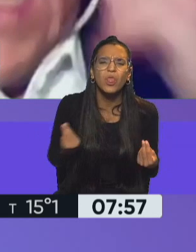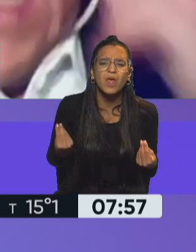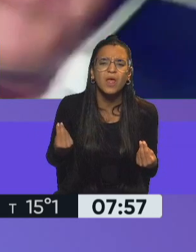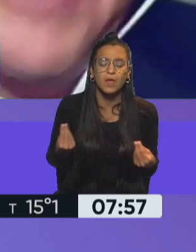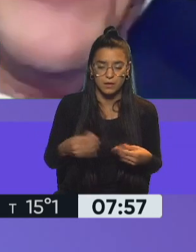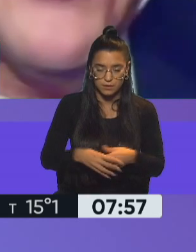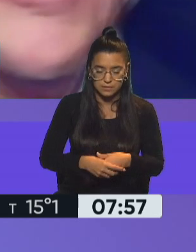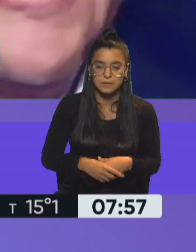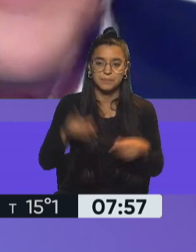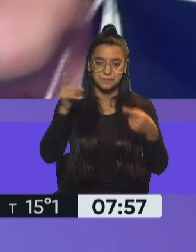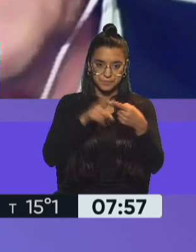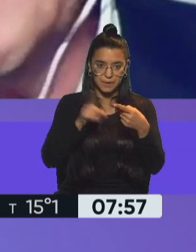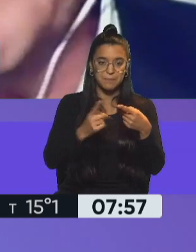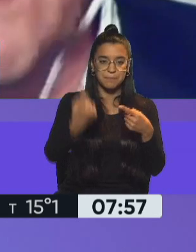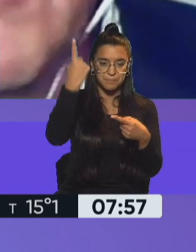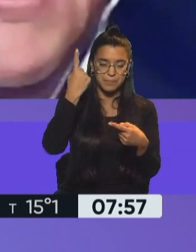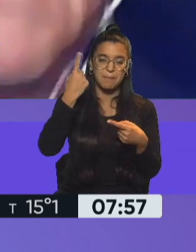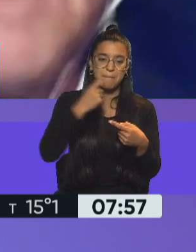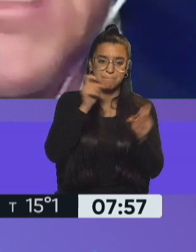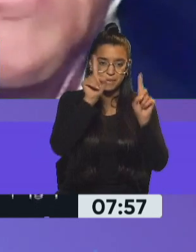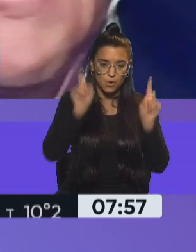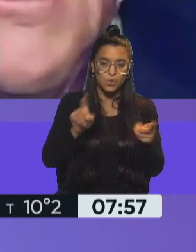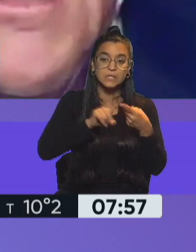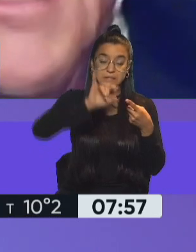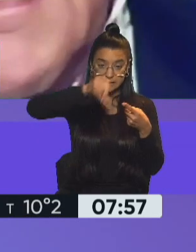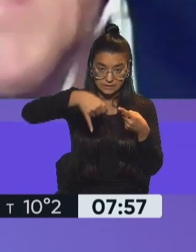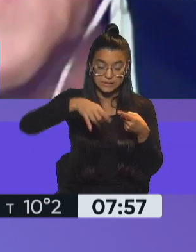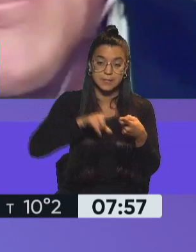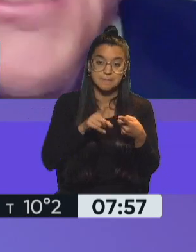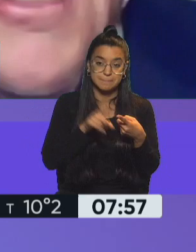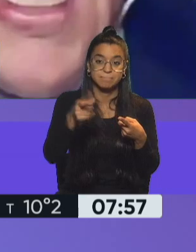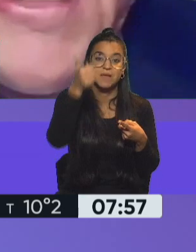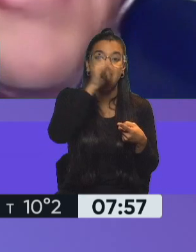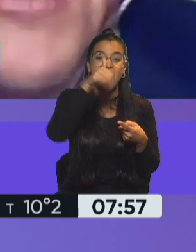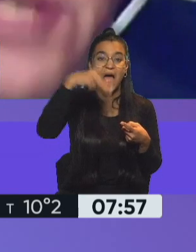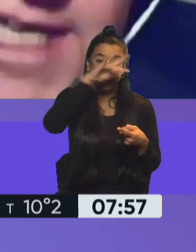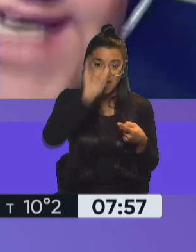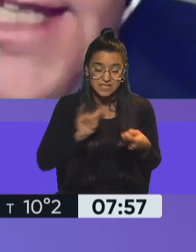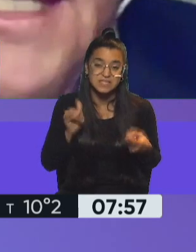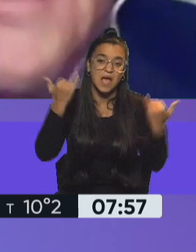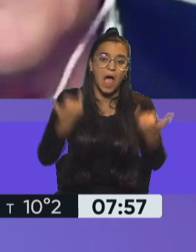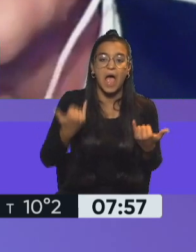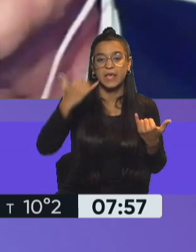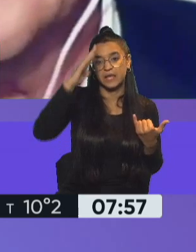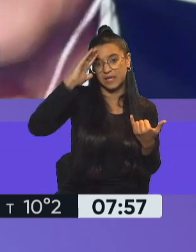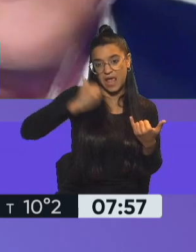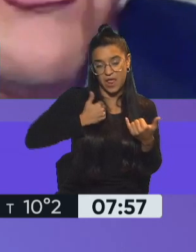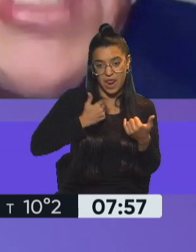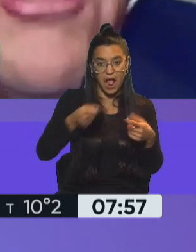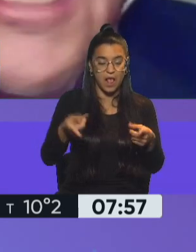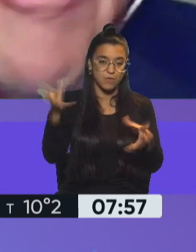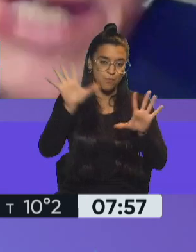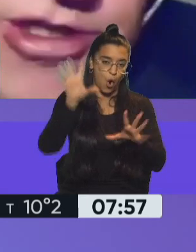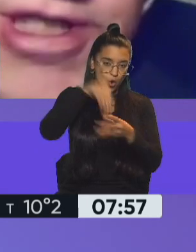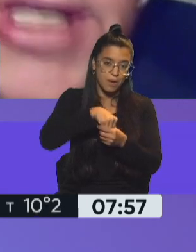A ver, primero la primera parte de la pregunta, sí, ahí Áñez, hay varios generales que están